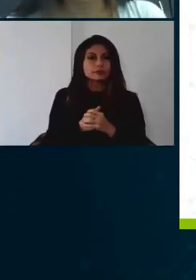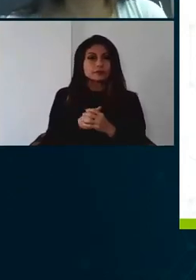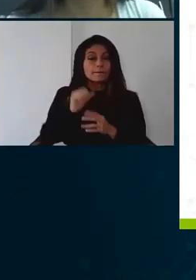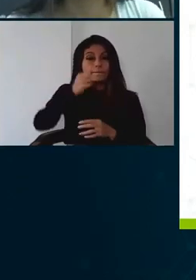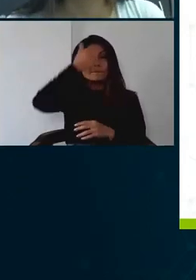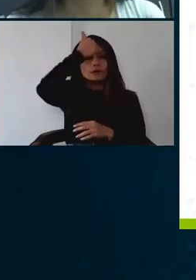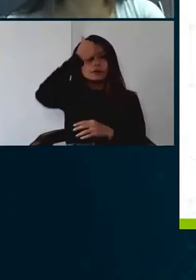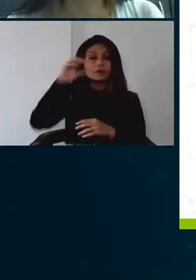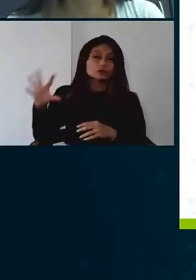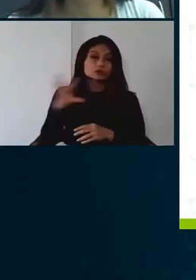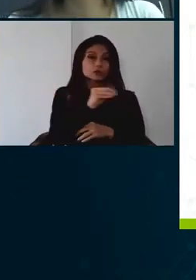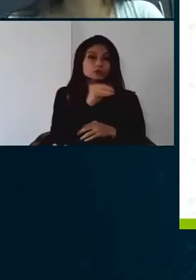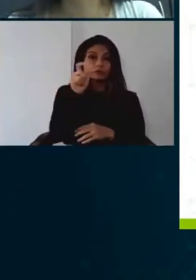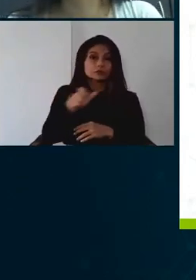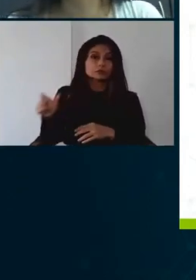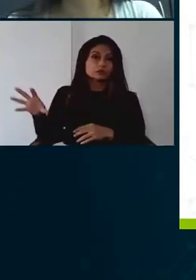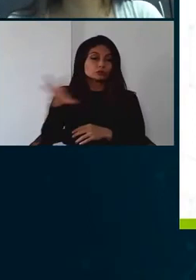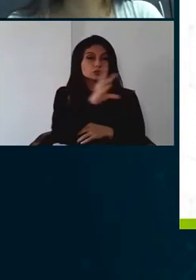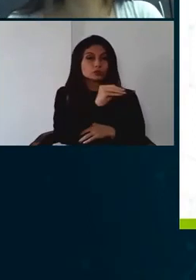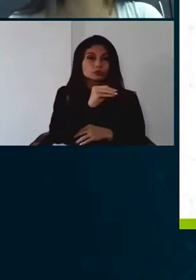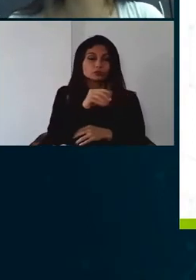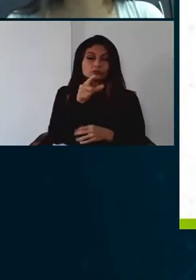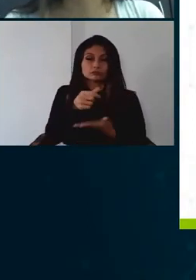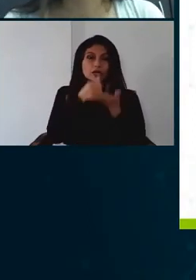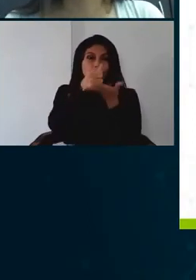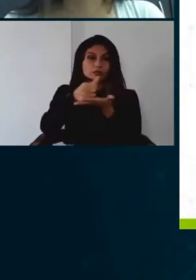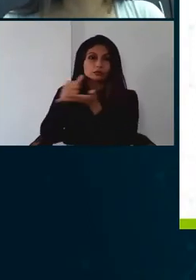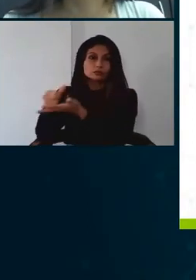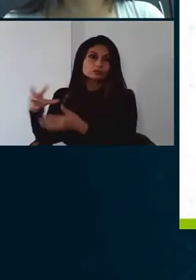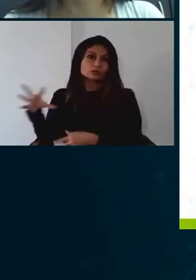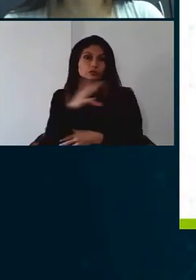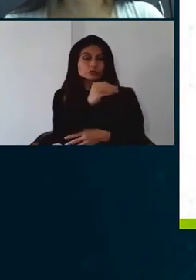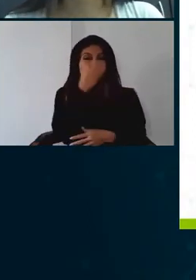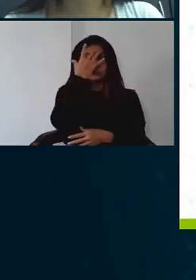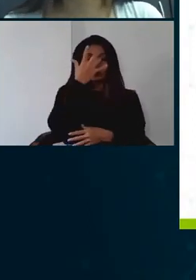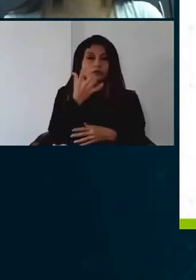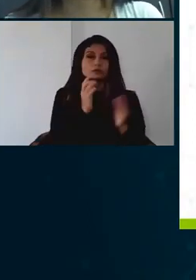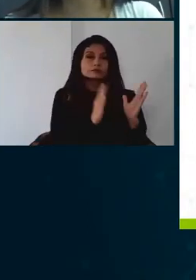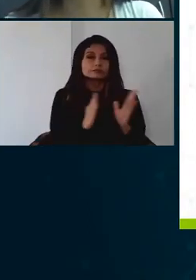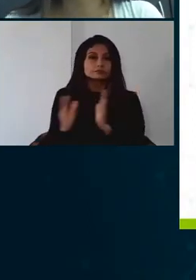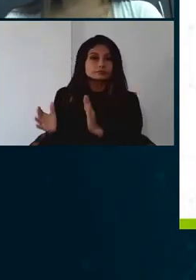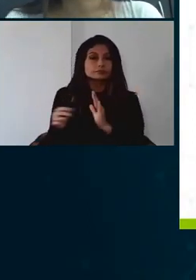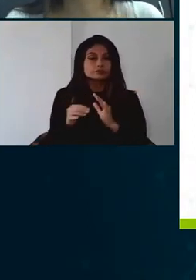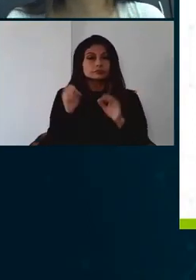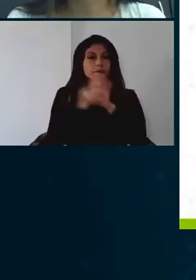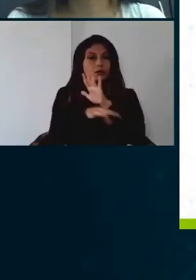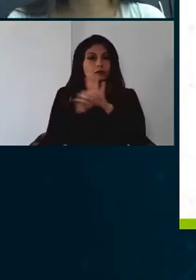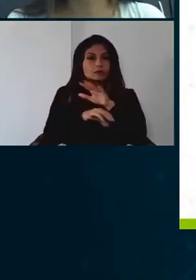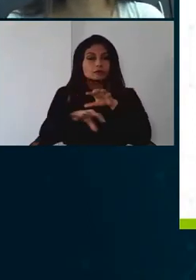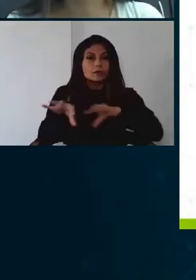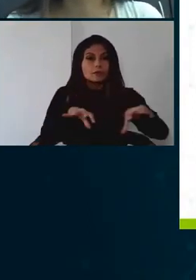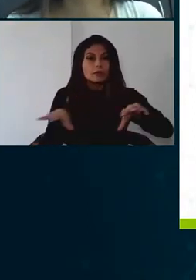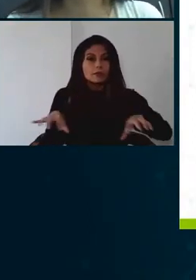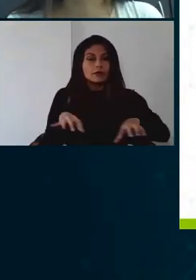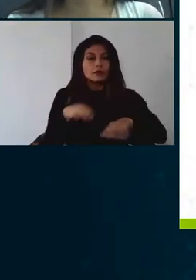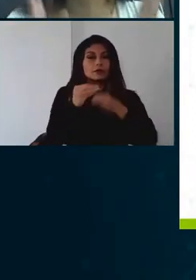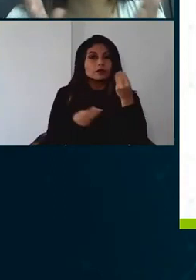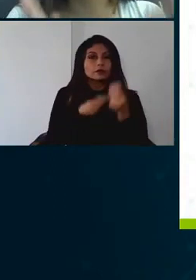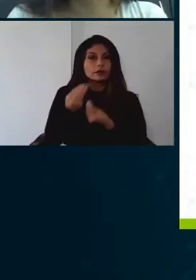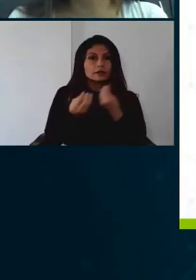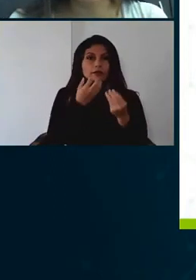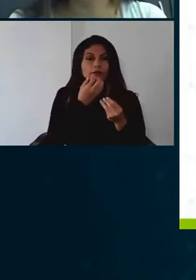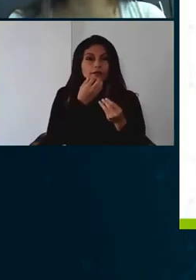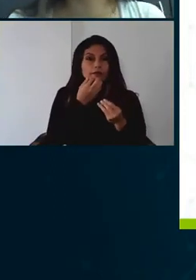principalmente todos vamos a ser los beneficiados, porque si nosotros logramos obtener mediante el uso